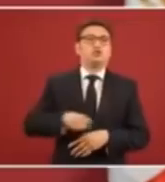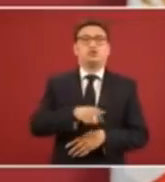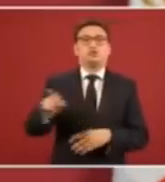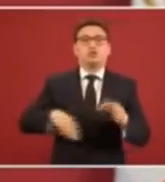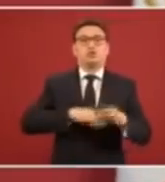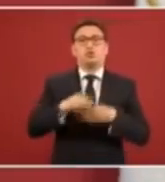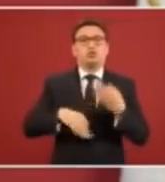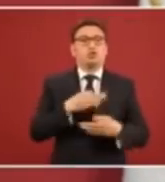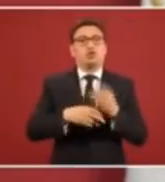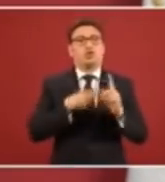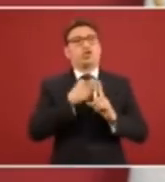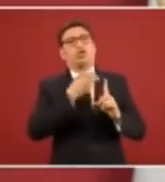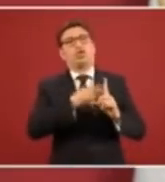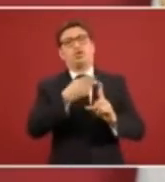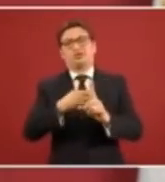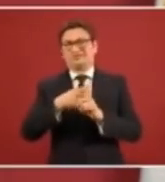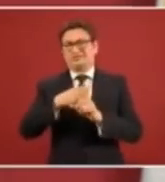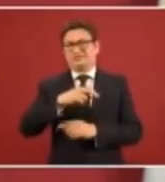nunca criticaron